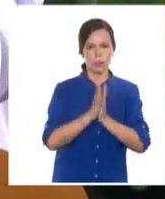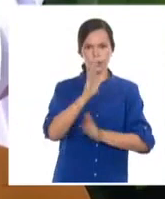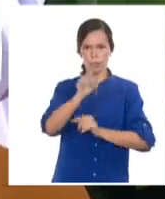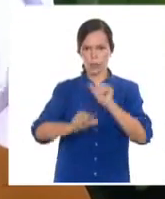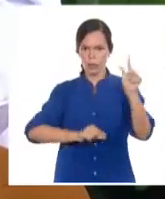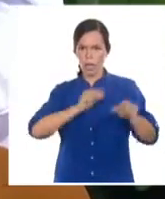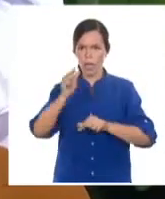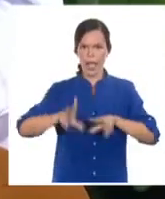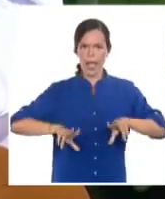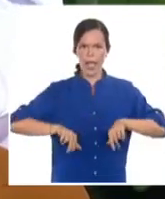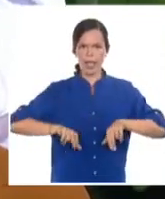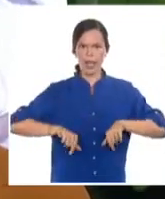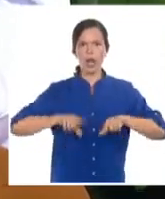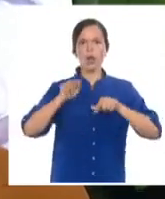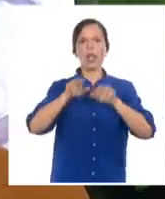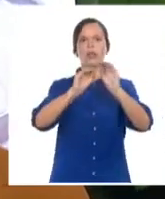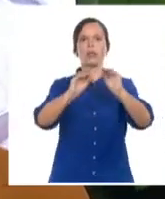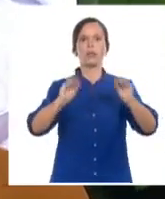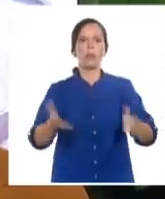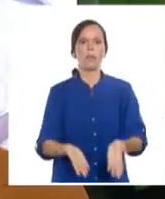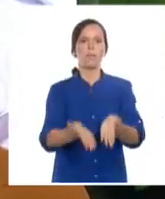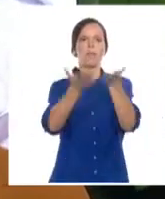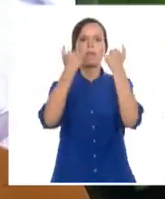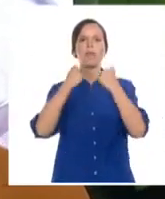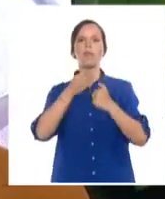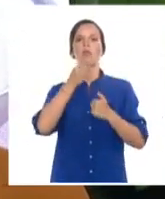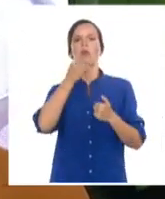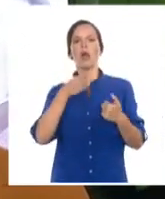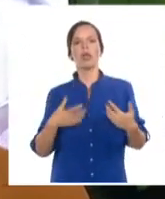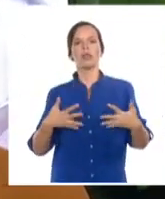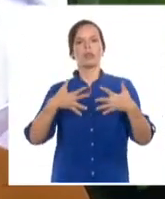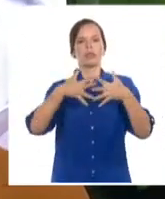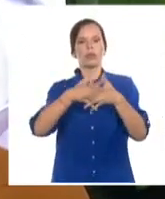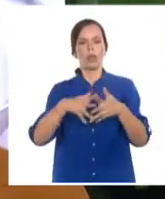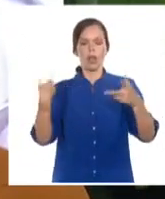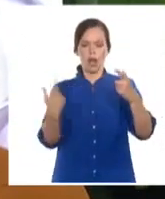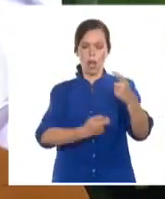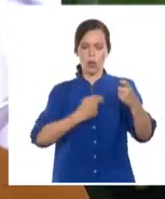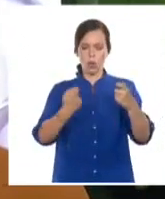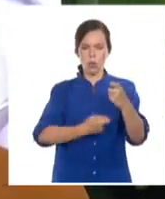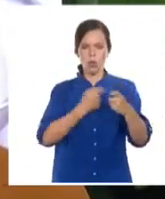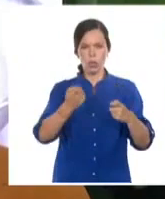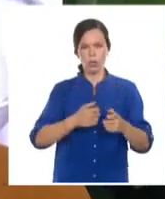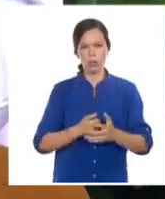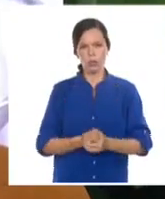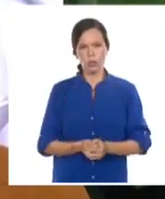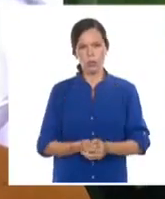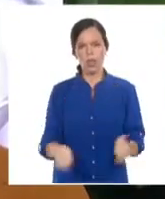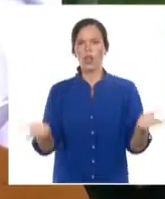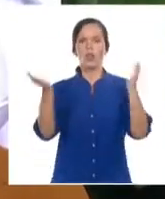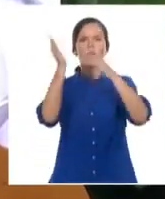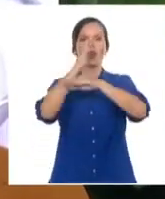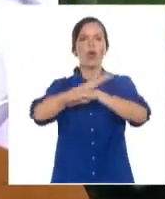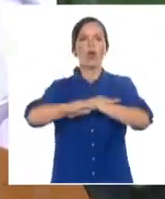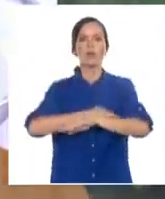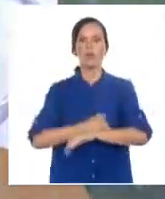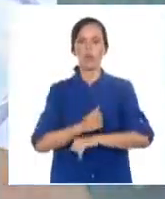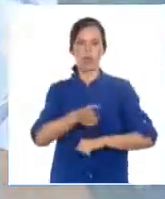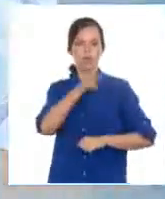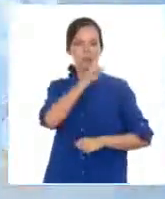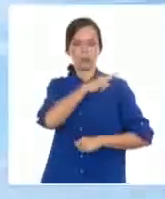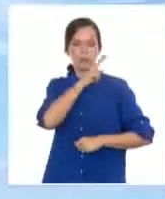sin precondicionamiento para su libertad se rompía desde entonces la condición de esclavos y esclavistas para